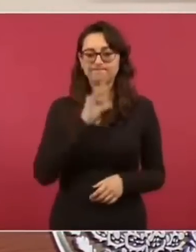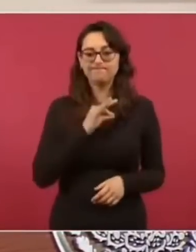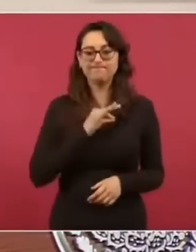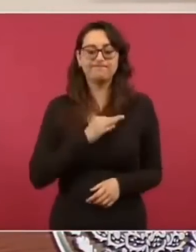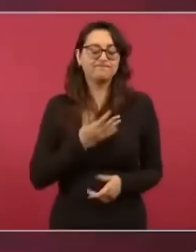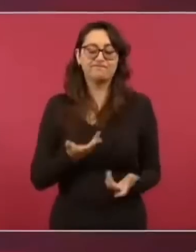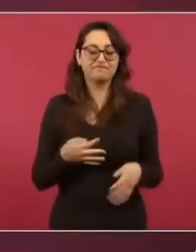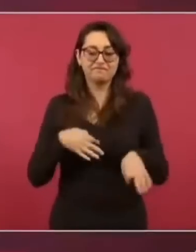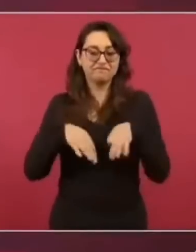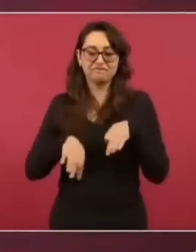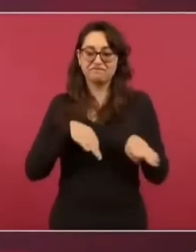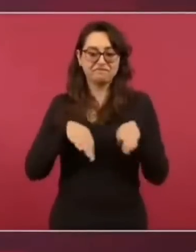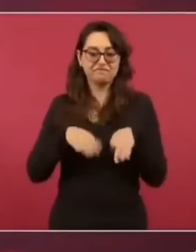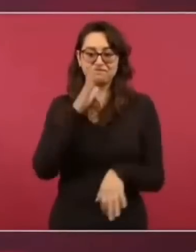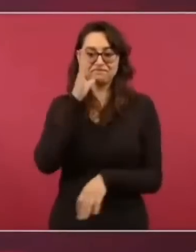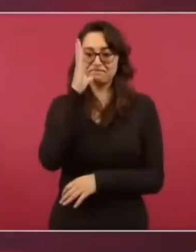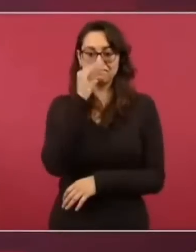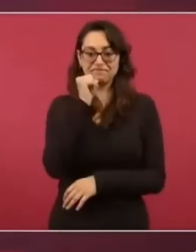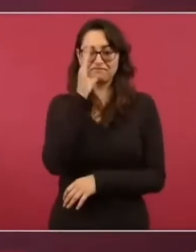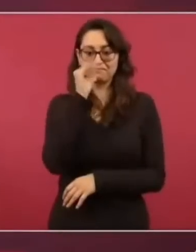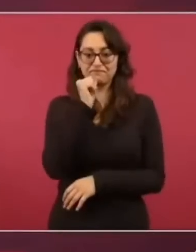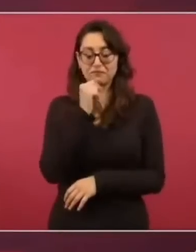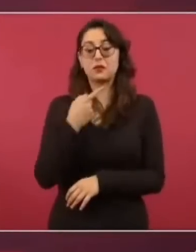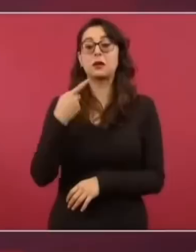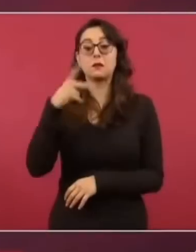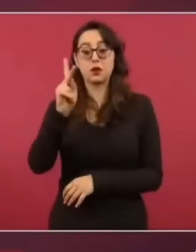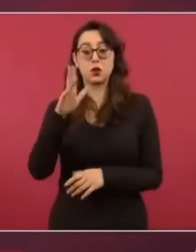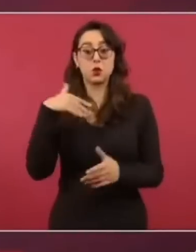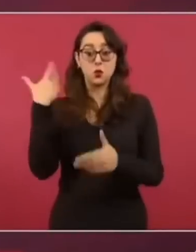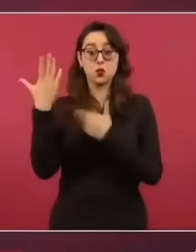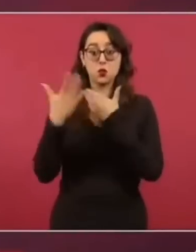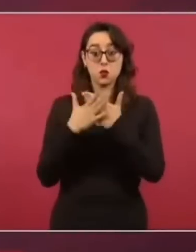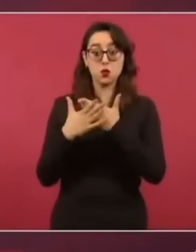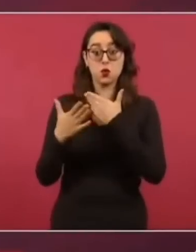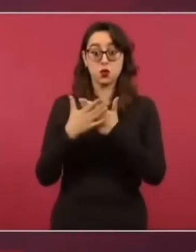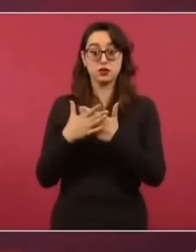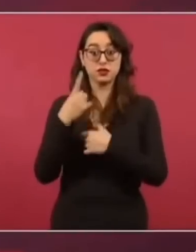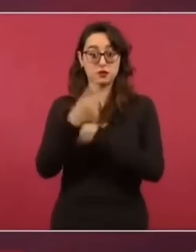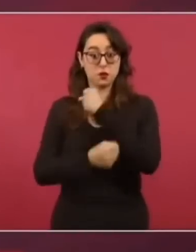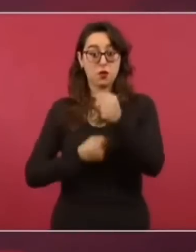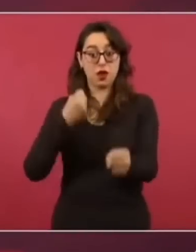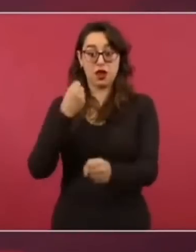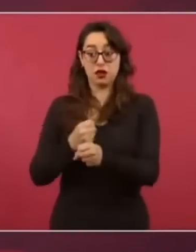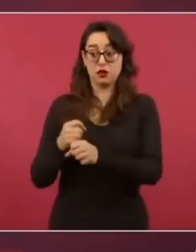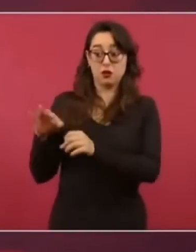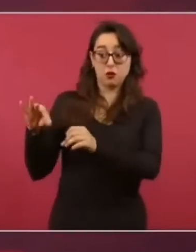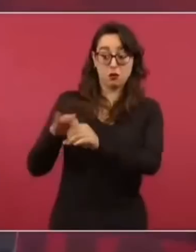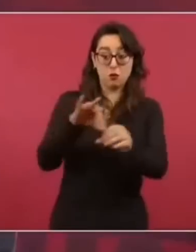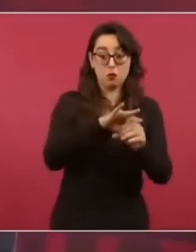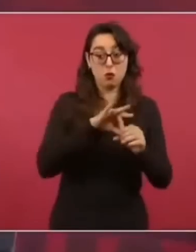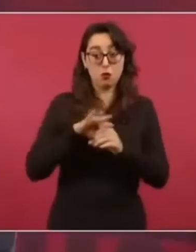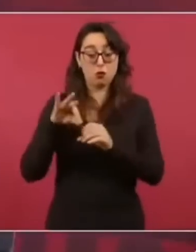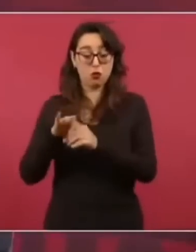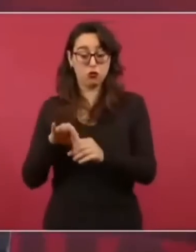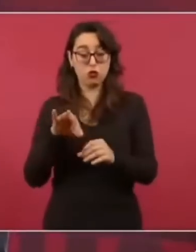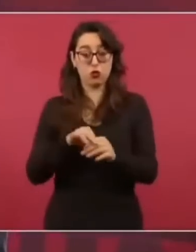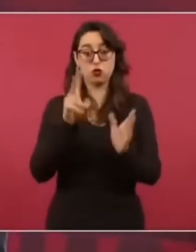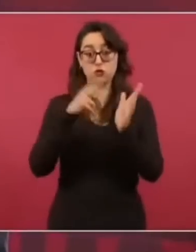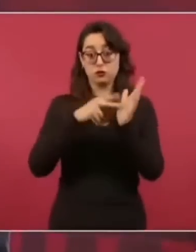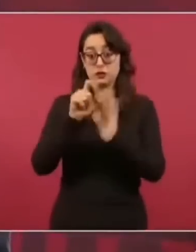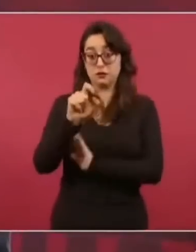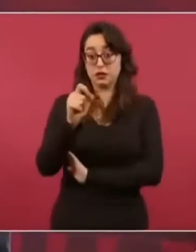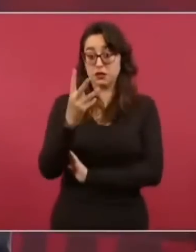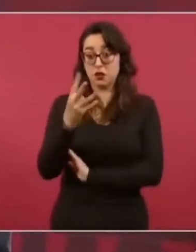Sí se está a favor del cambio. Eso es lo que se va a resolver en el 24.